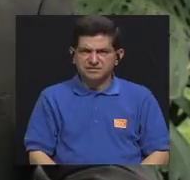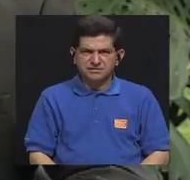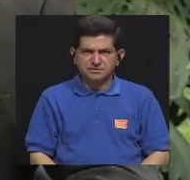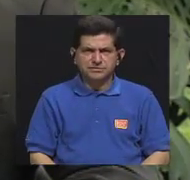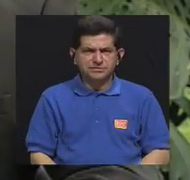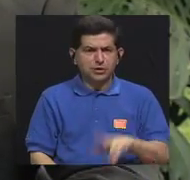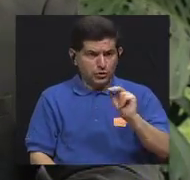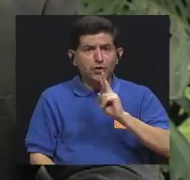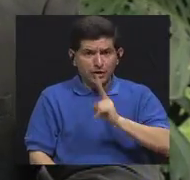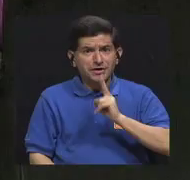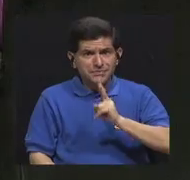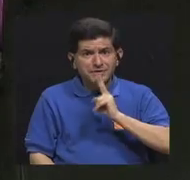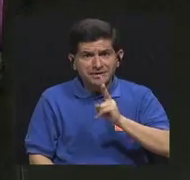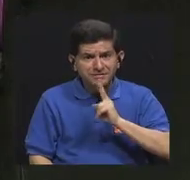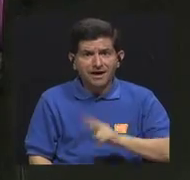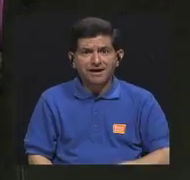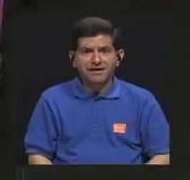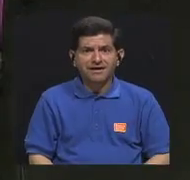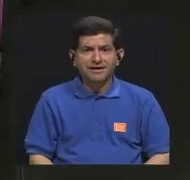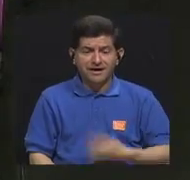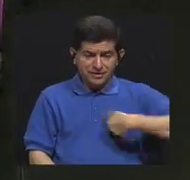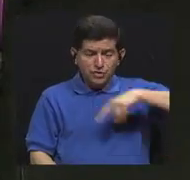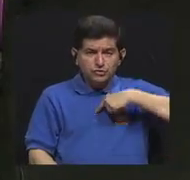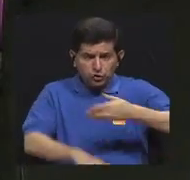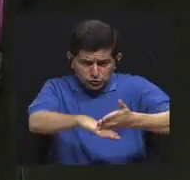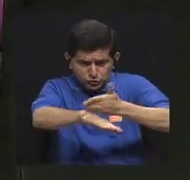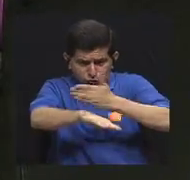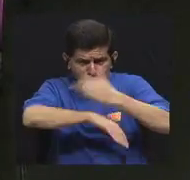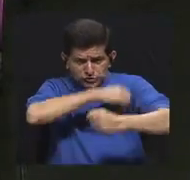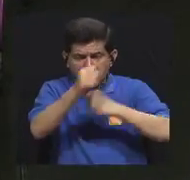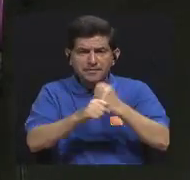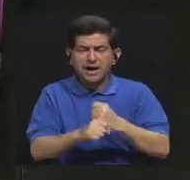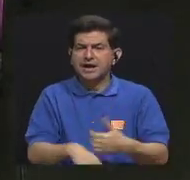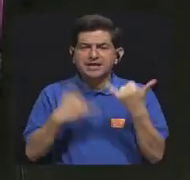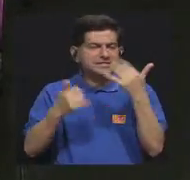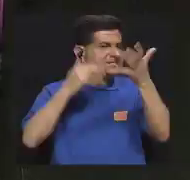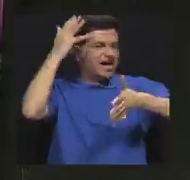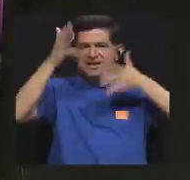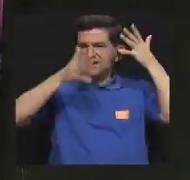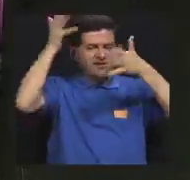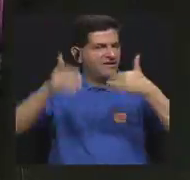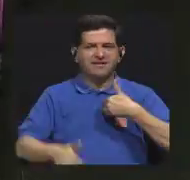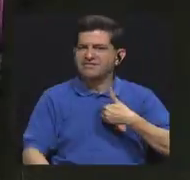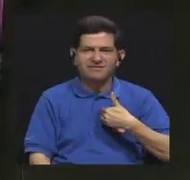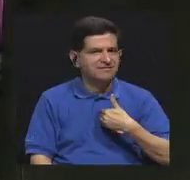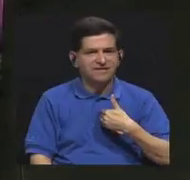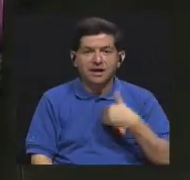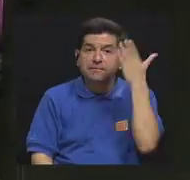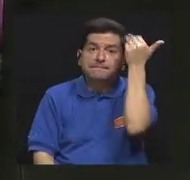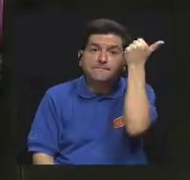es... No, es real. O sea, conforme vamos avanzando en edad, perdemos la